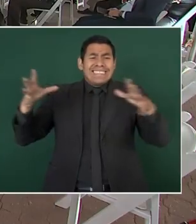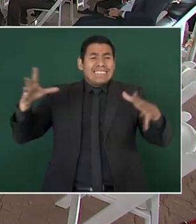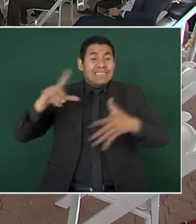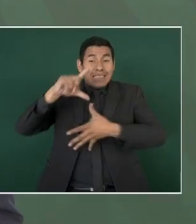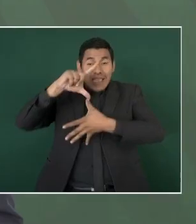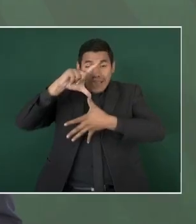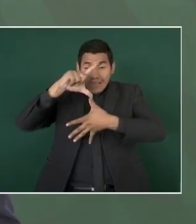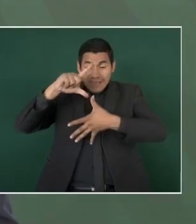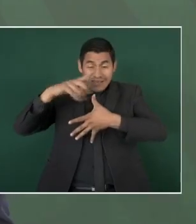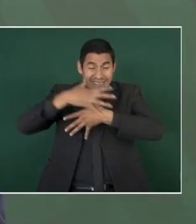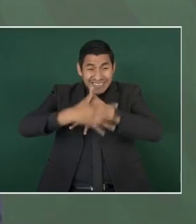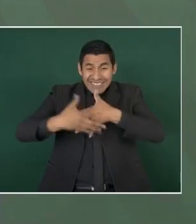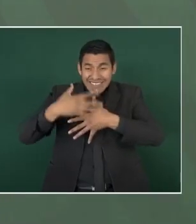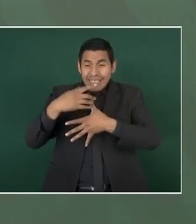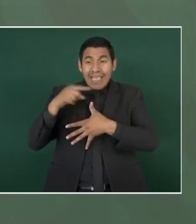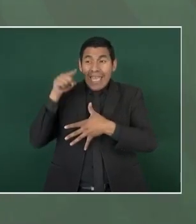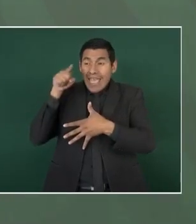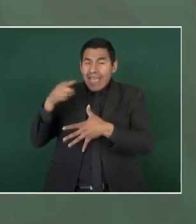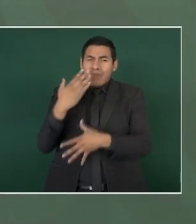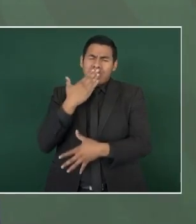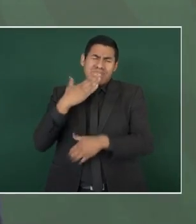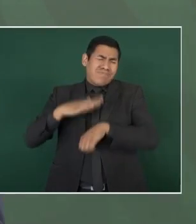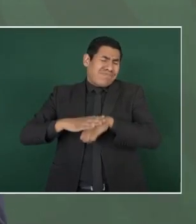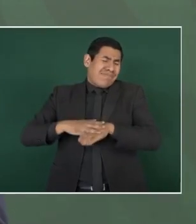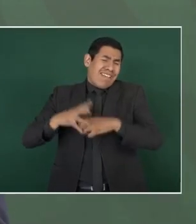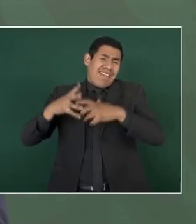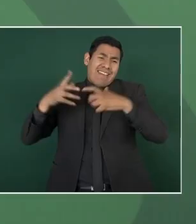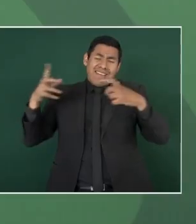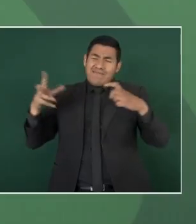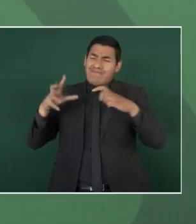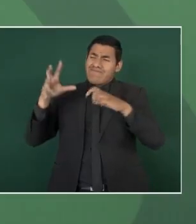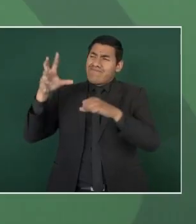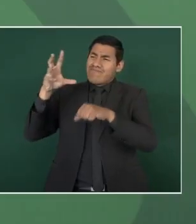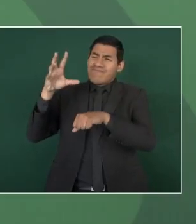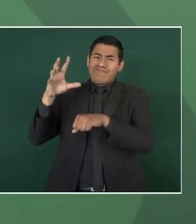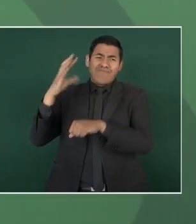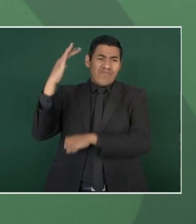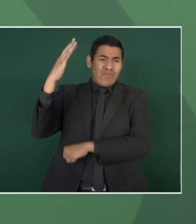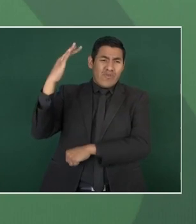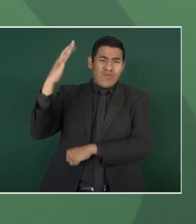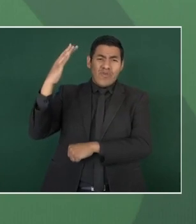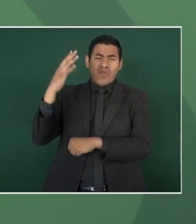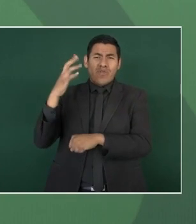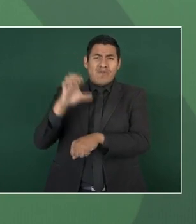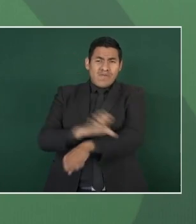esa planta, y incluye la construcción